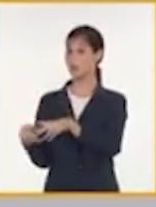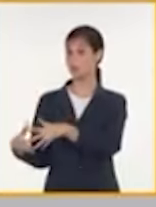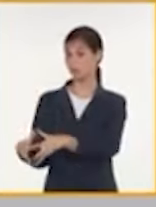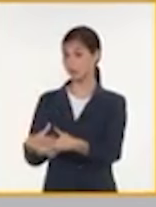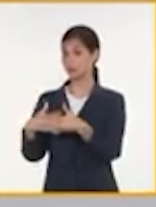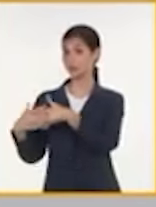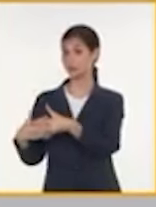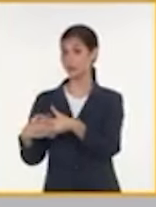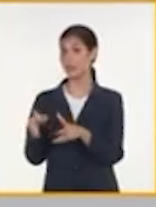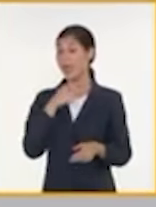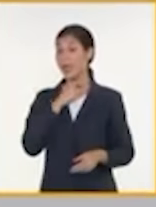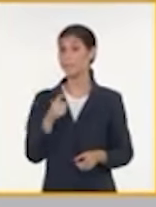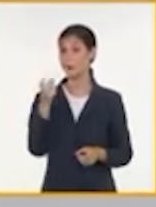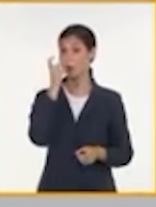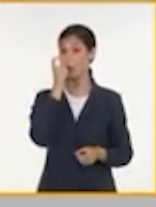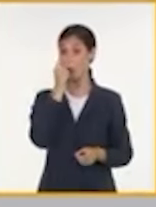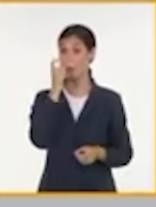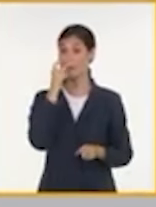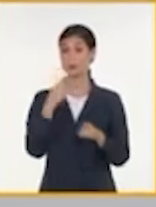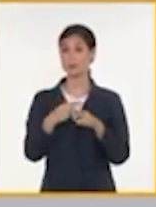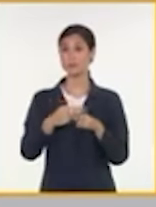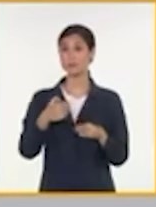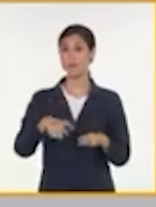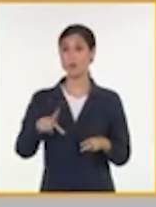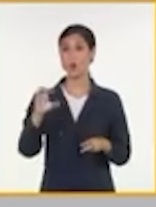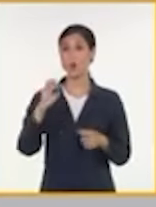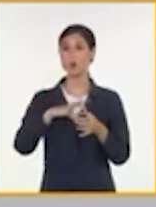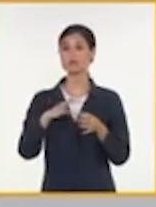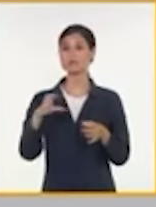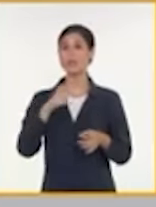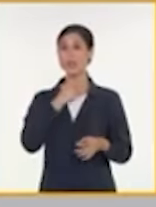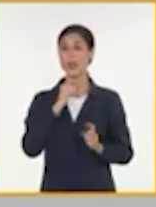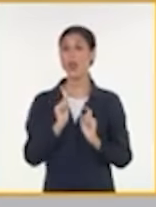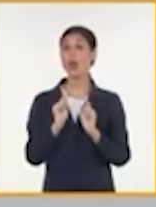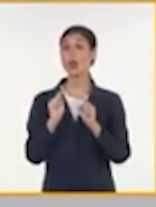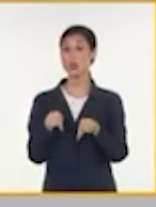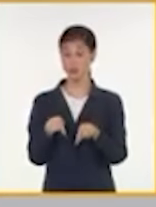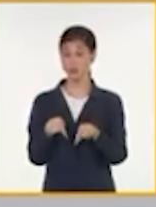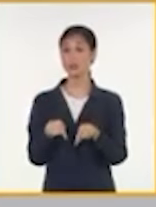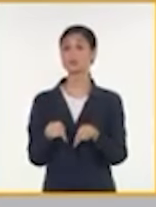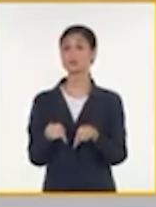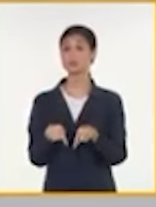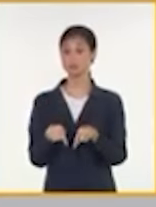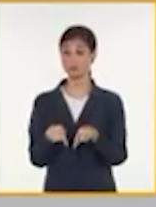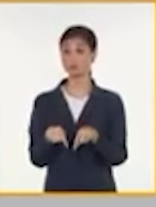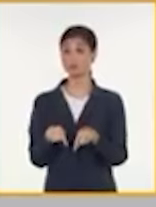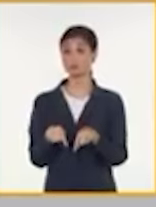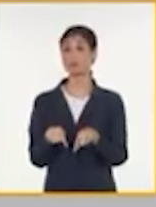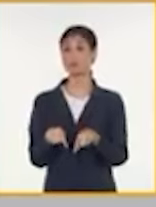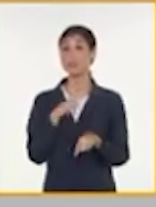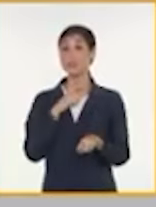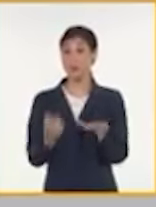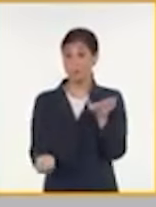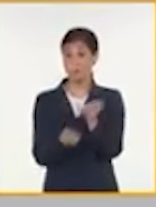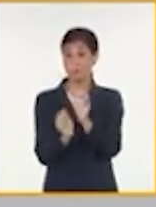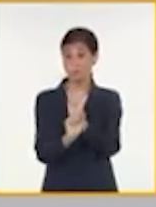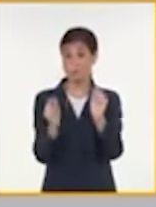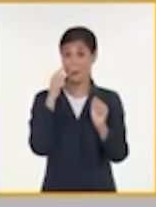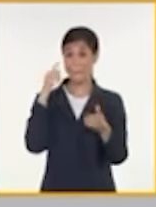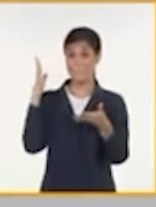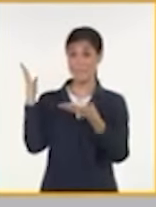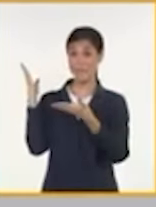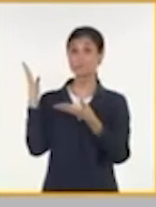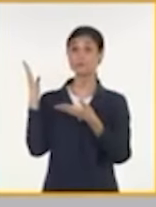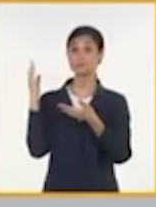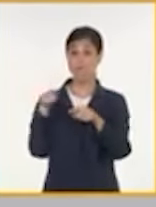Fernández figuera que hoy alis reconoce como el low en su exposición Iván